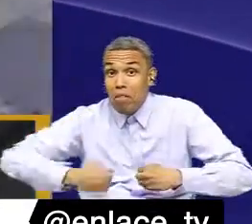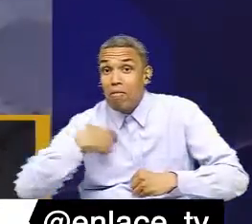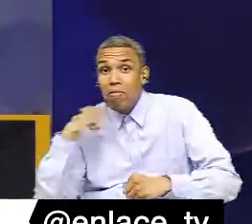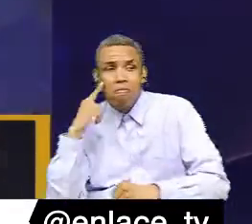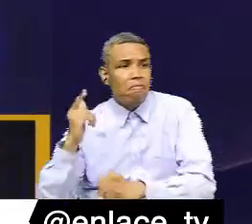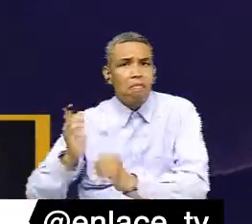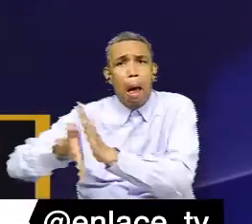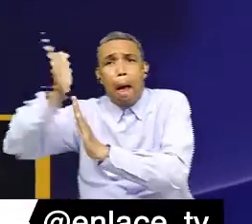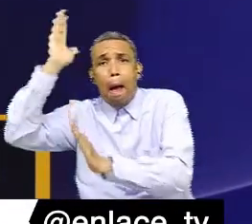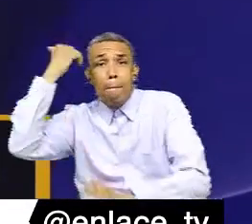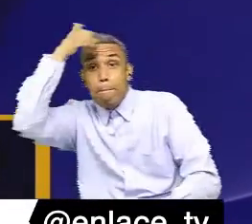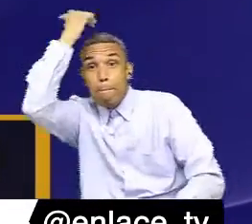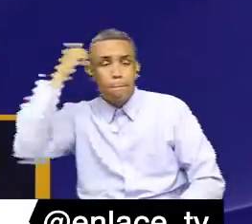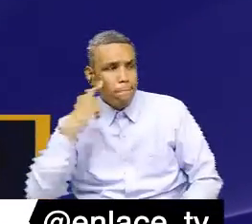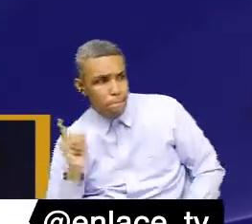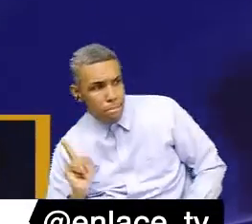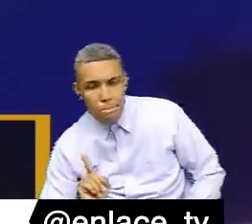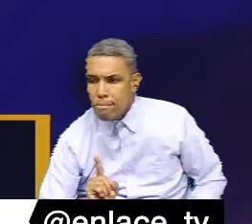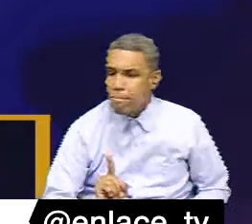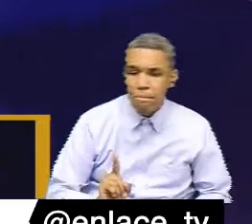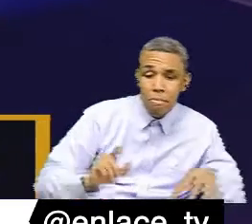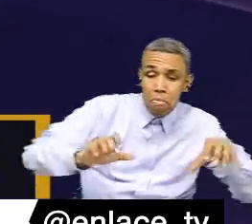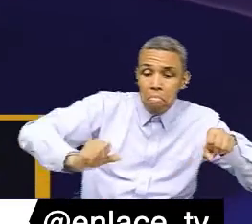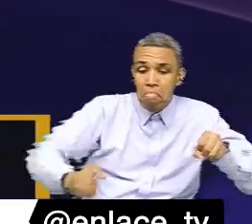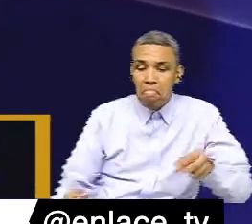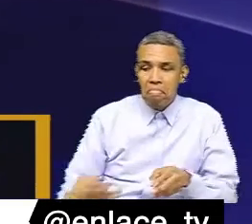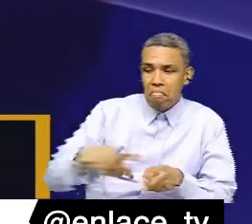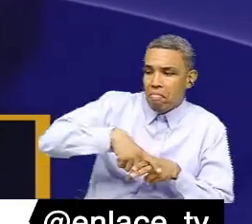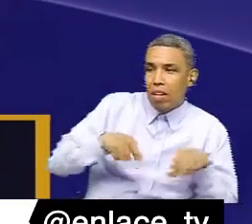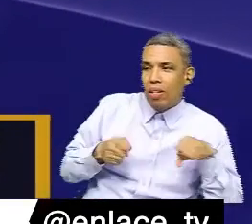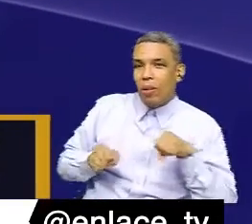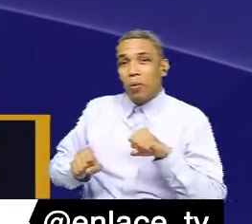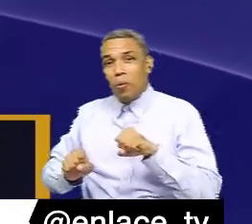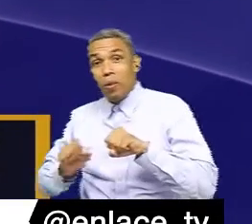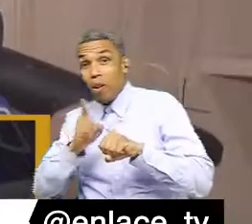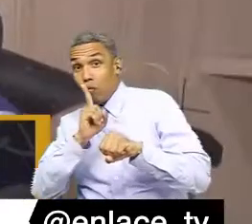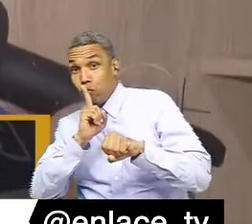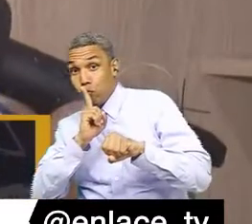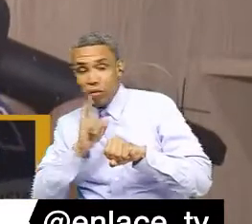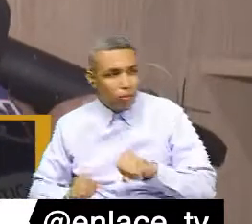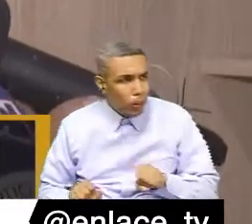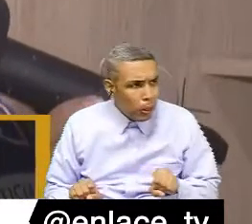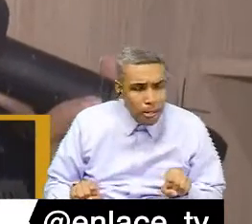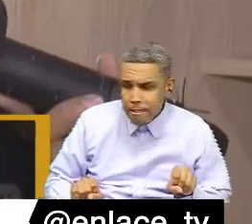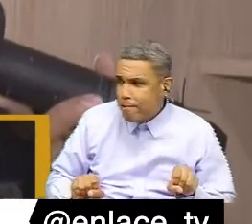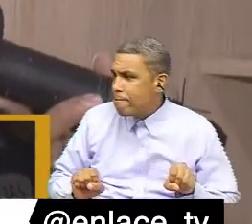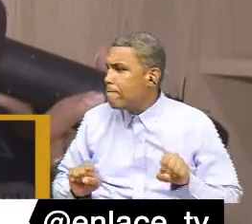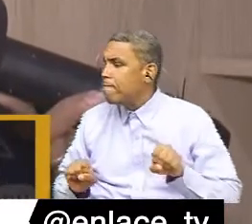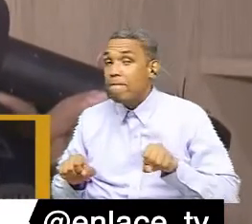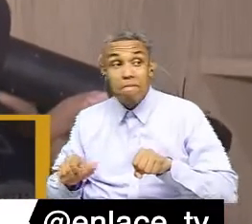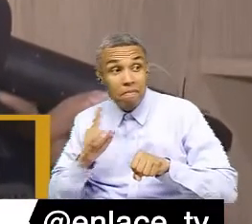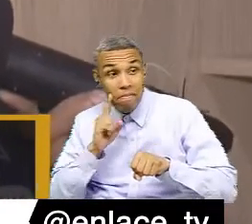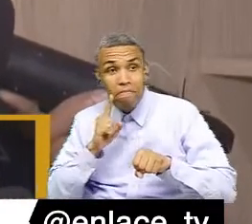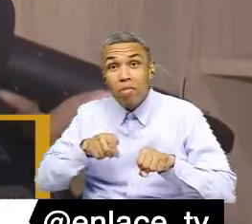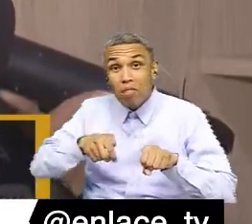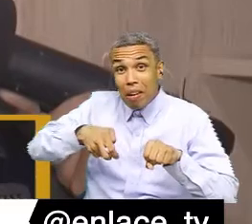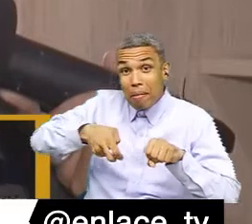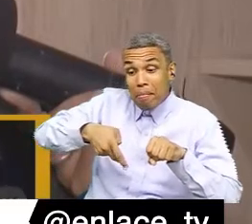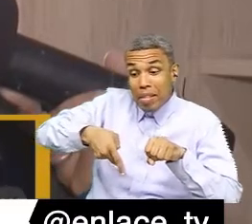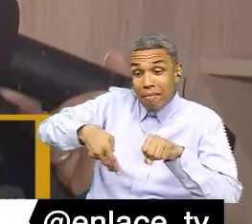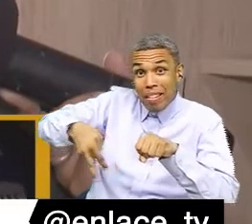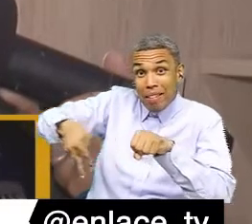siendo alcanzado por el propietario y las autoridades al llegar a la estación de servicio cabe notar que de acuerdo a las informaciones recibida esa persona es un habitante